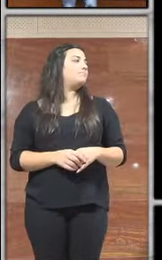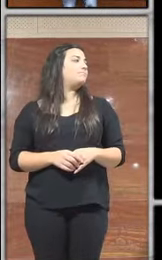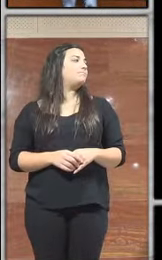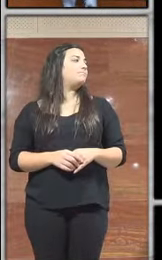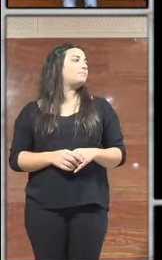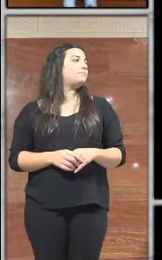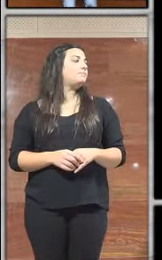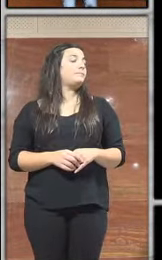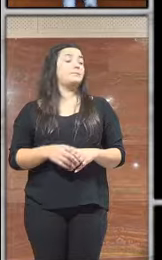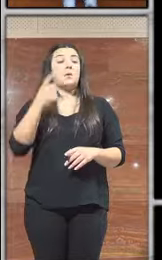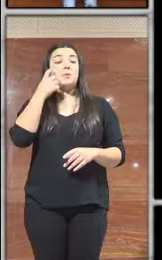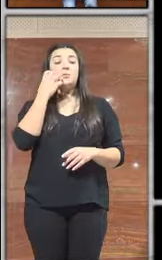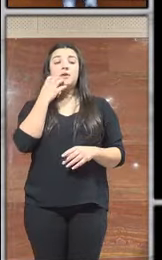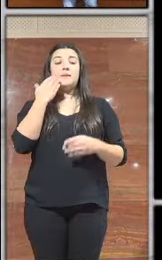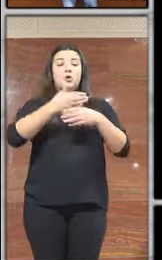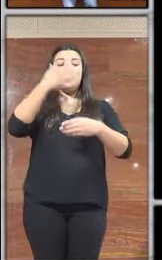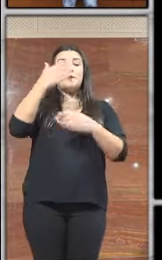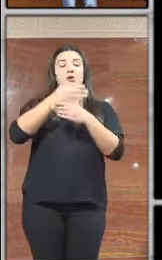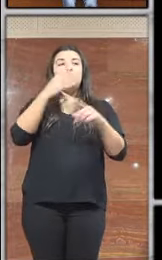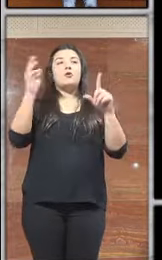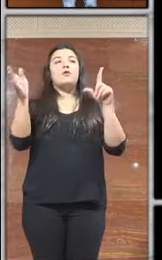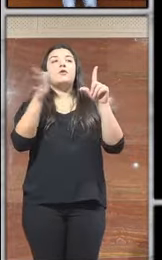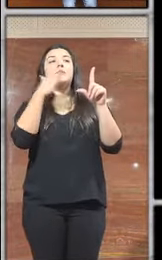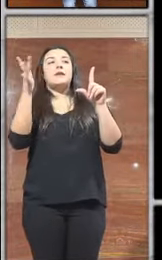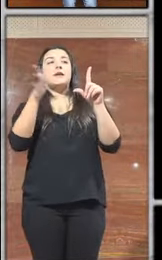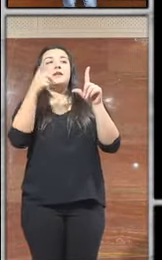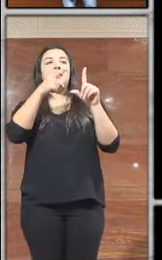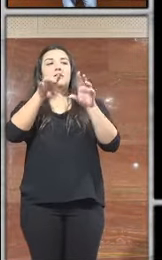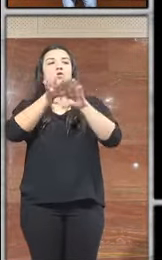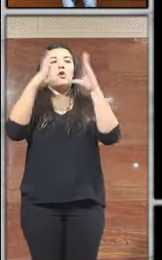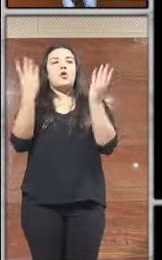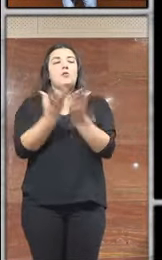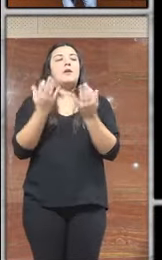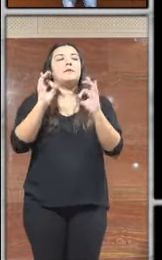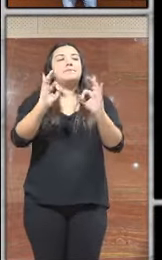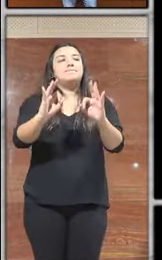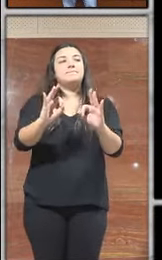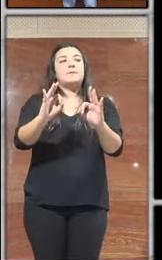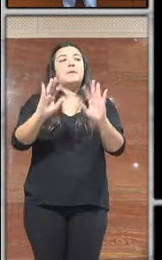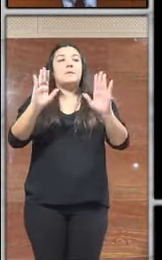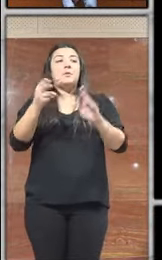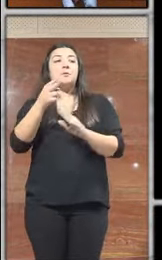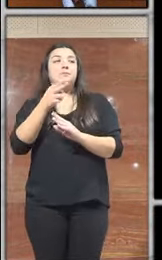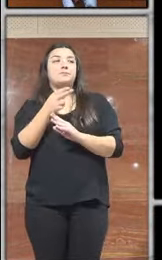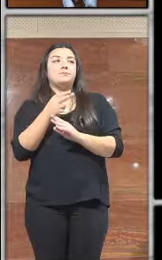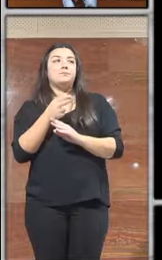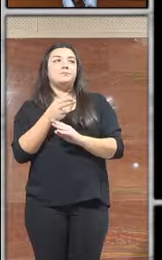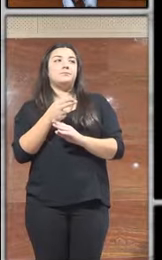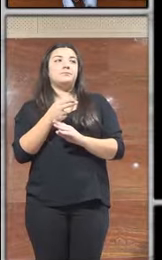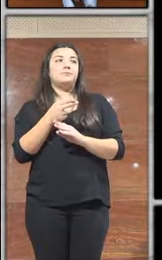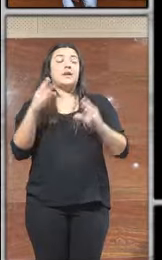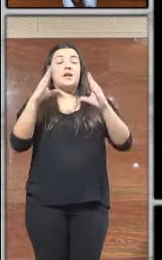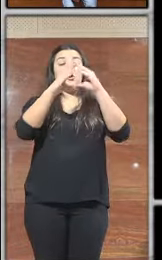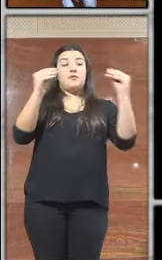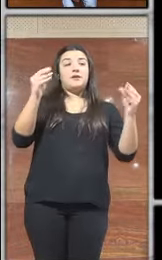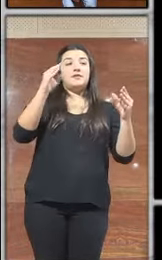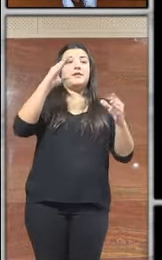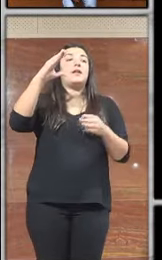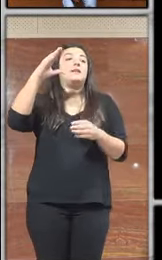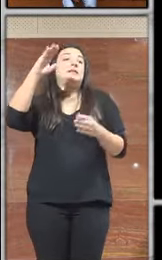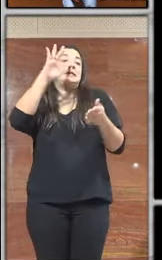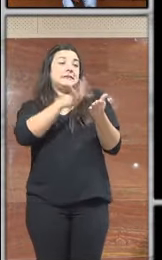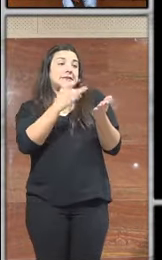se puede ser una actividad muy global muy integral pues bueno pues una cosa que puede ser de interés allí en la Universidad Cardinal Herrera de